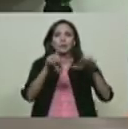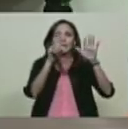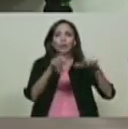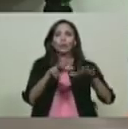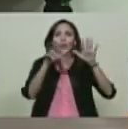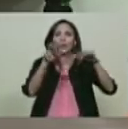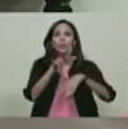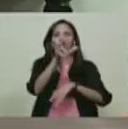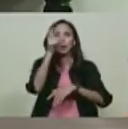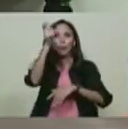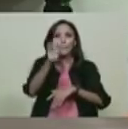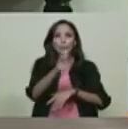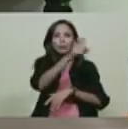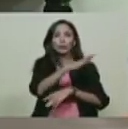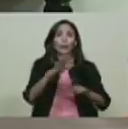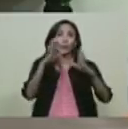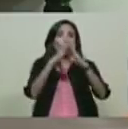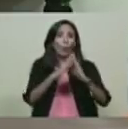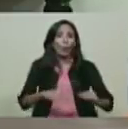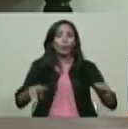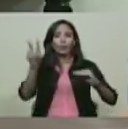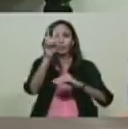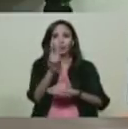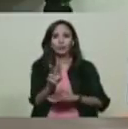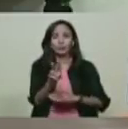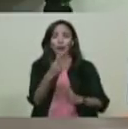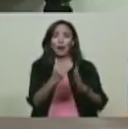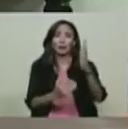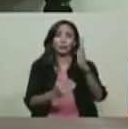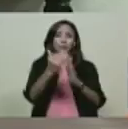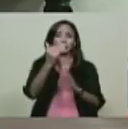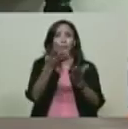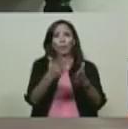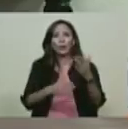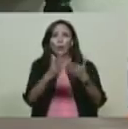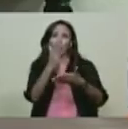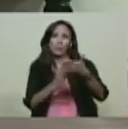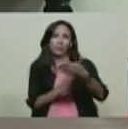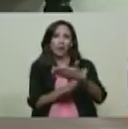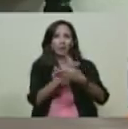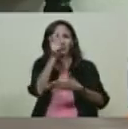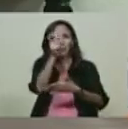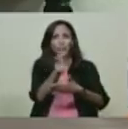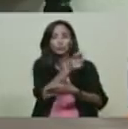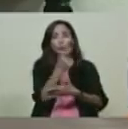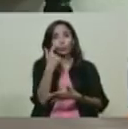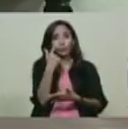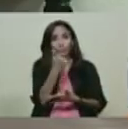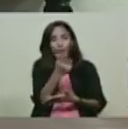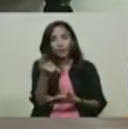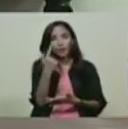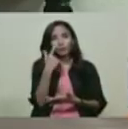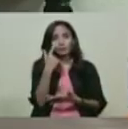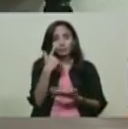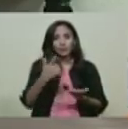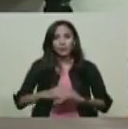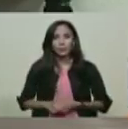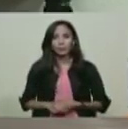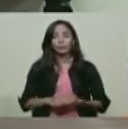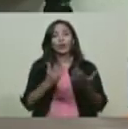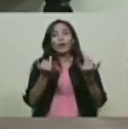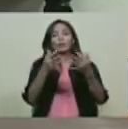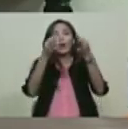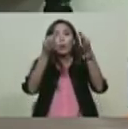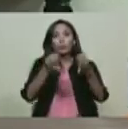4.540.683 compatriotas a nivel nacional, más de la mitad. Para que ustedes vean lo que es la